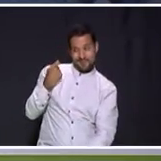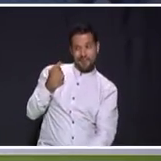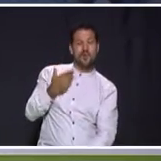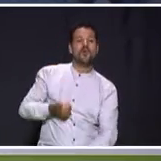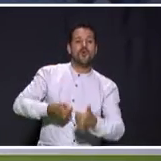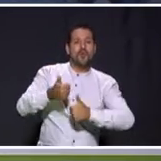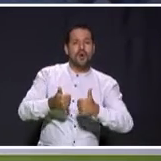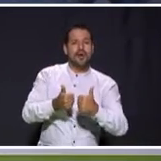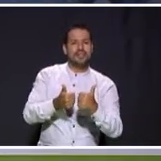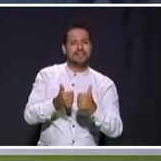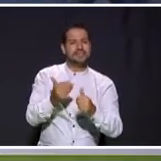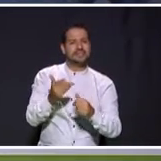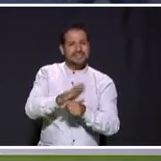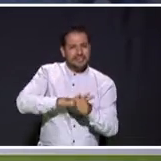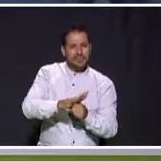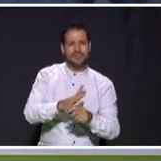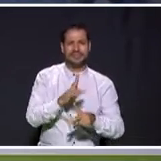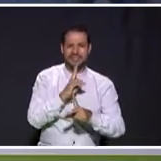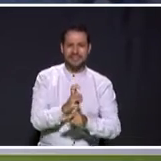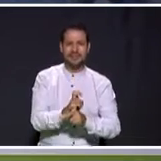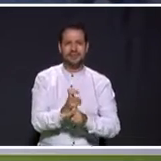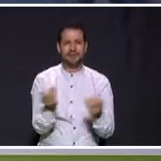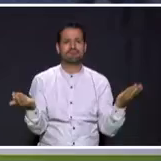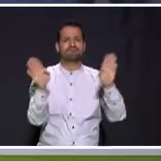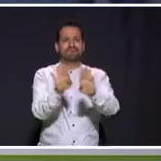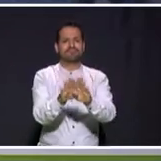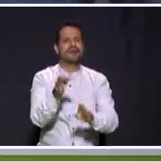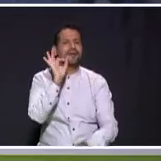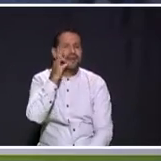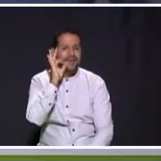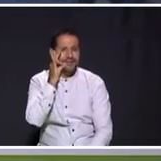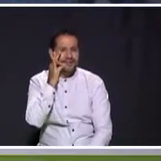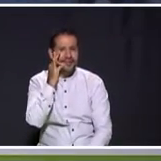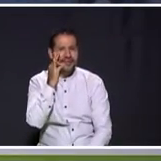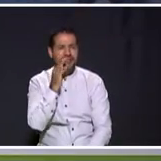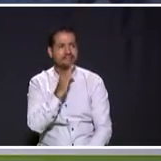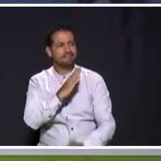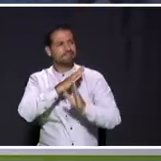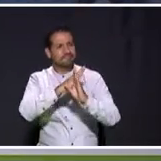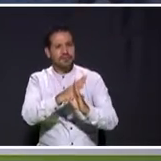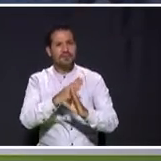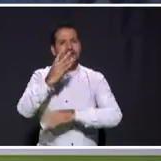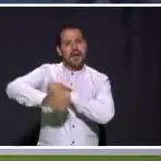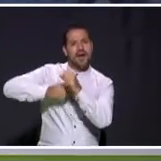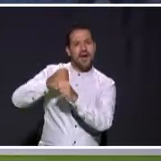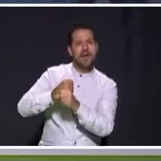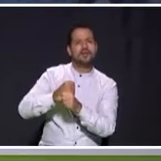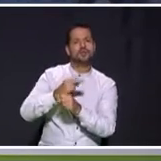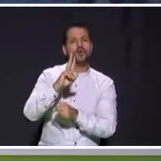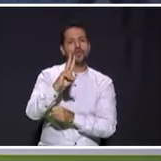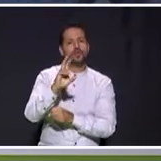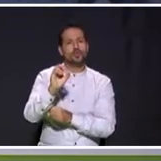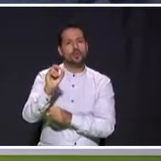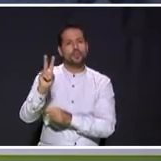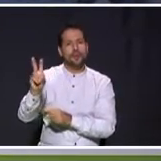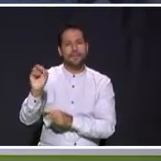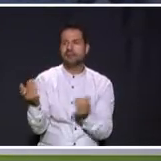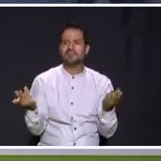lleva ya varias semanas cerradas y que por lo menos lo que informó el concesionario es que hasta el 2020 va a estar cerrada